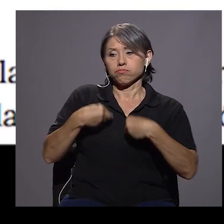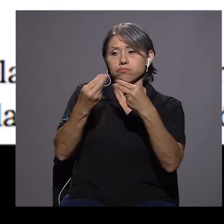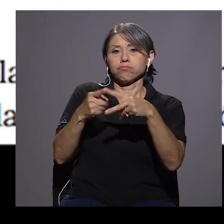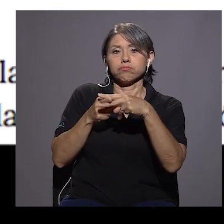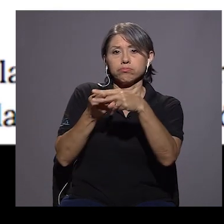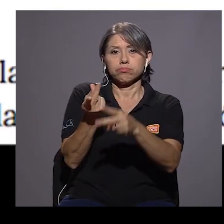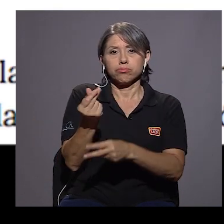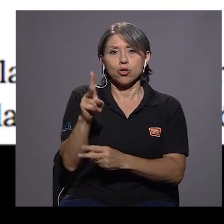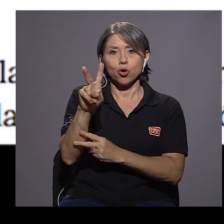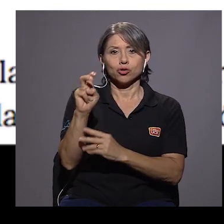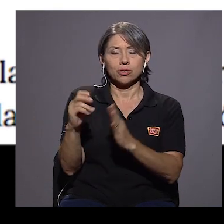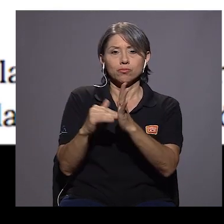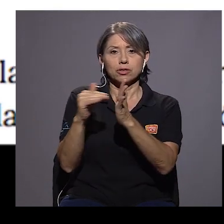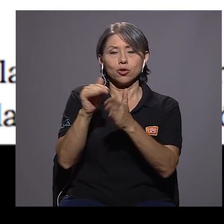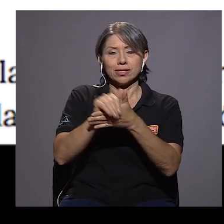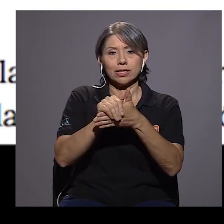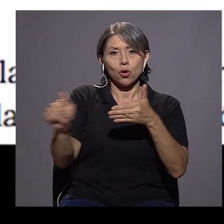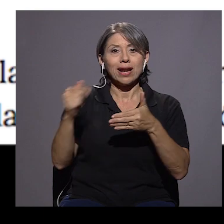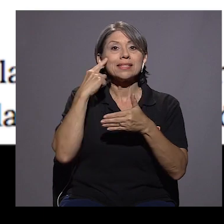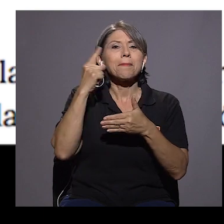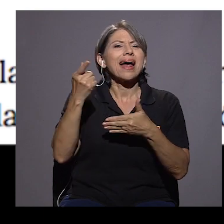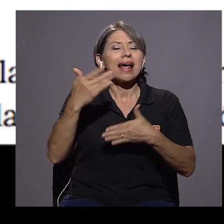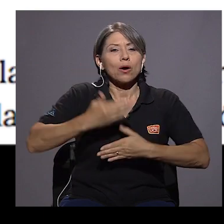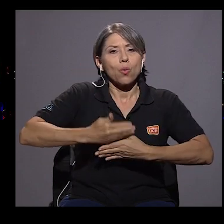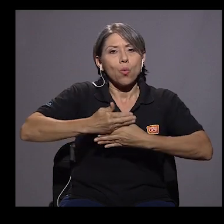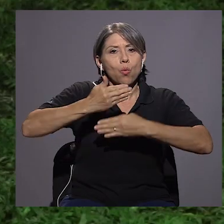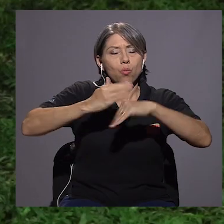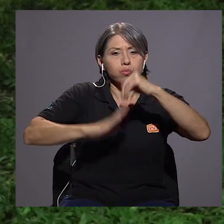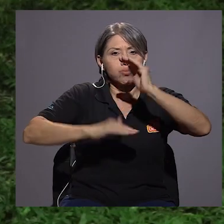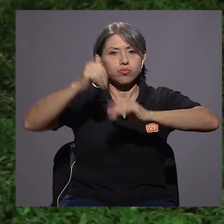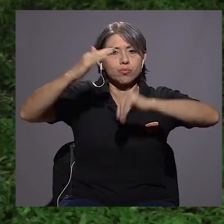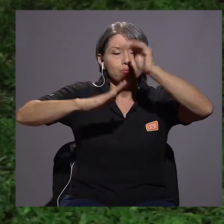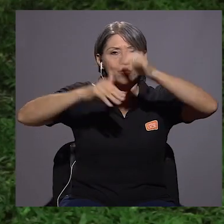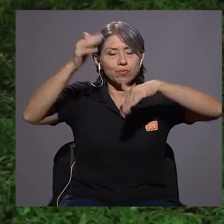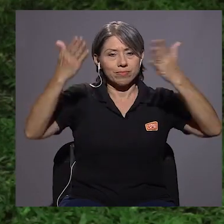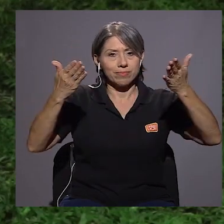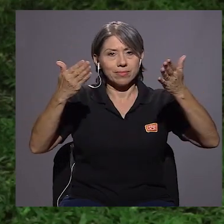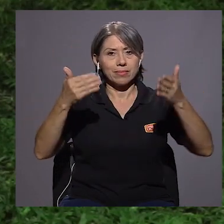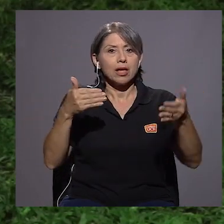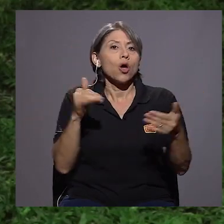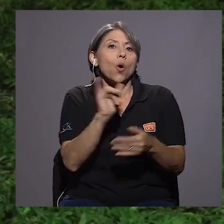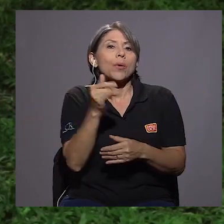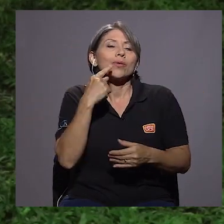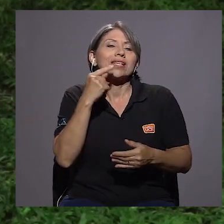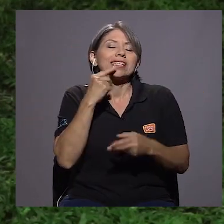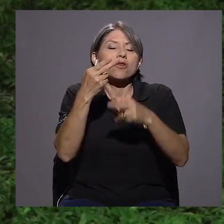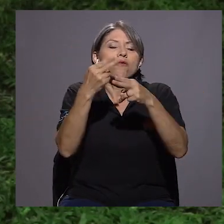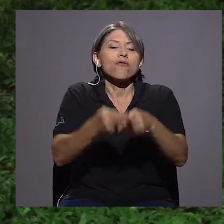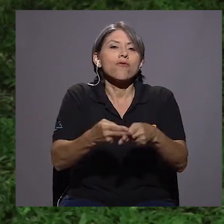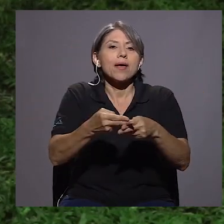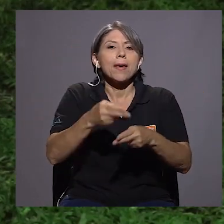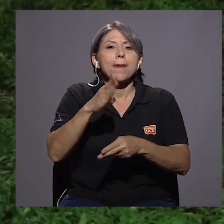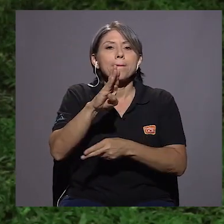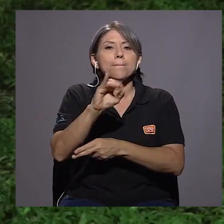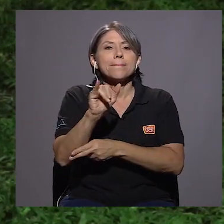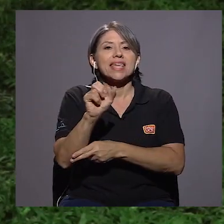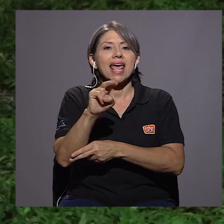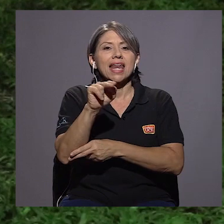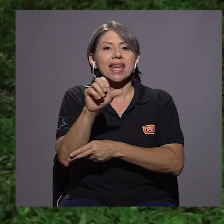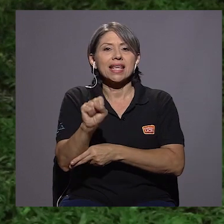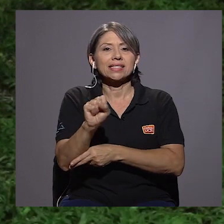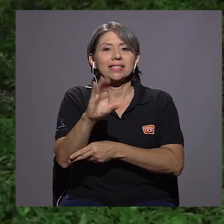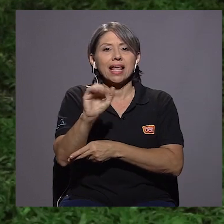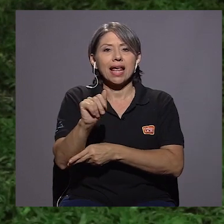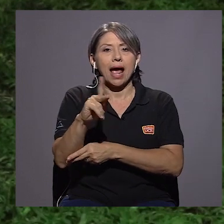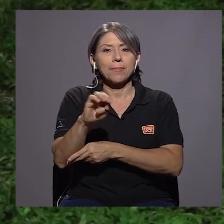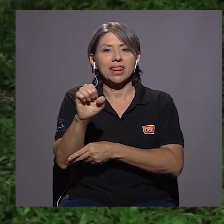universidades públicas $200 millones para inversión en infraestructura. Es decir, podemos casi que nombrarlo como bienes de capital.